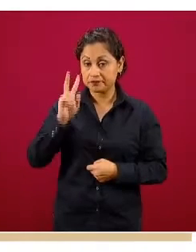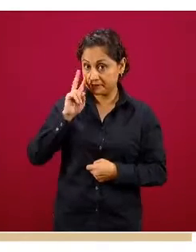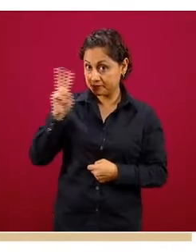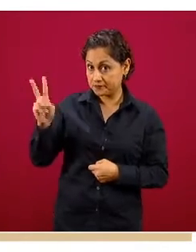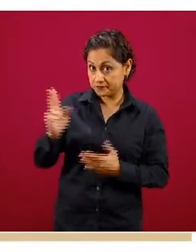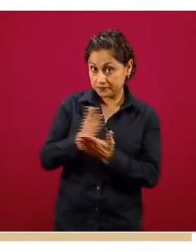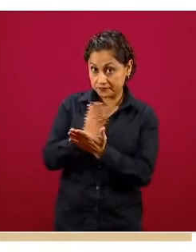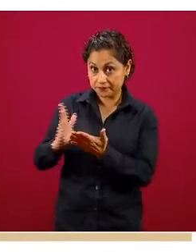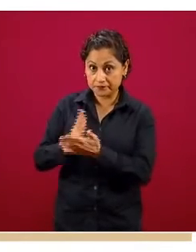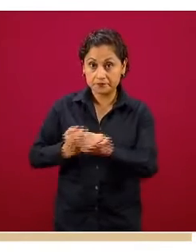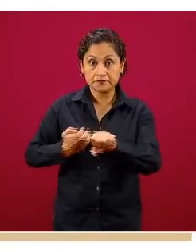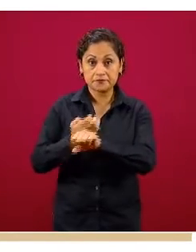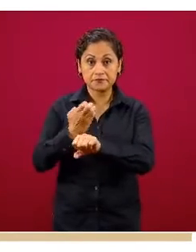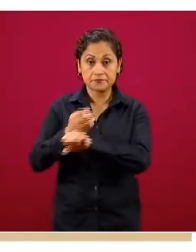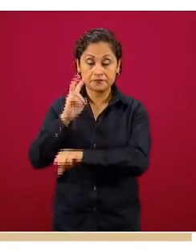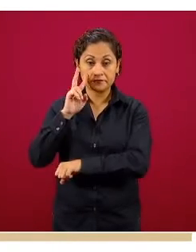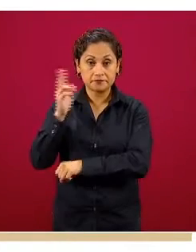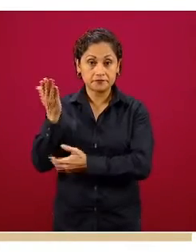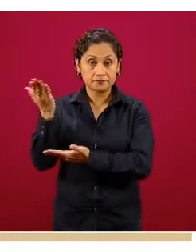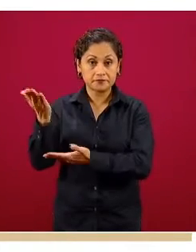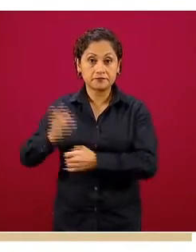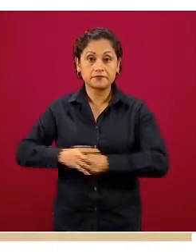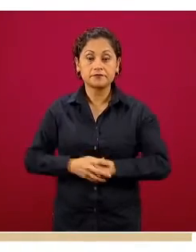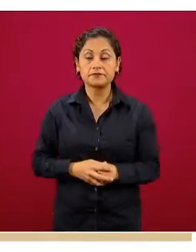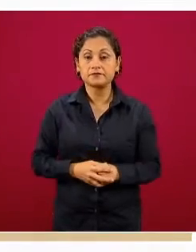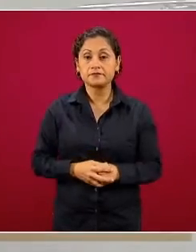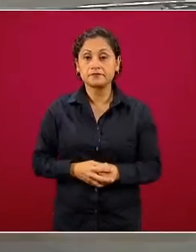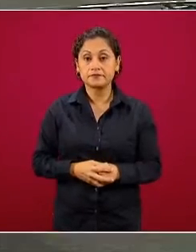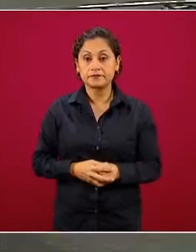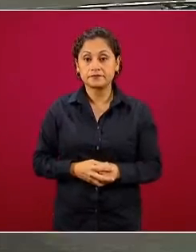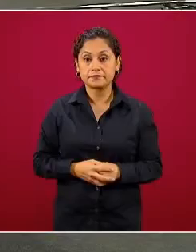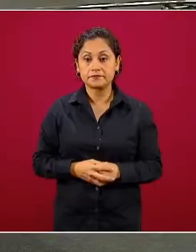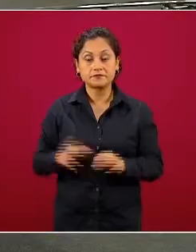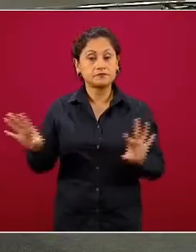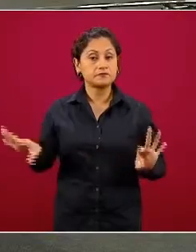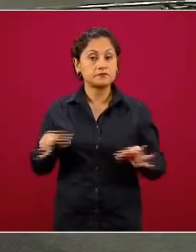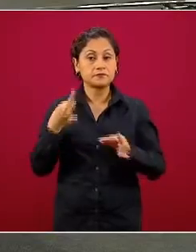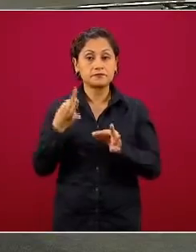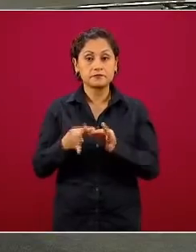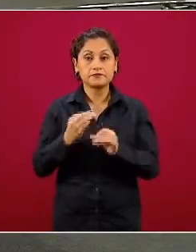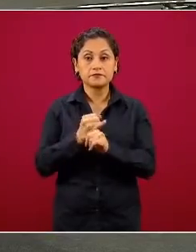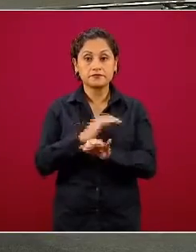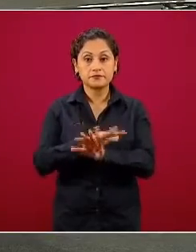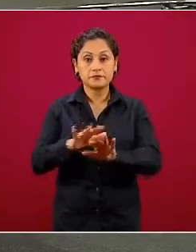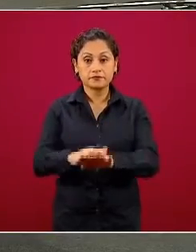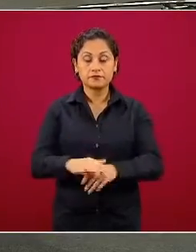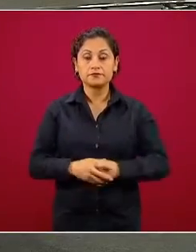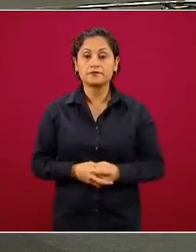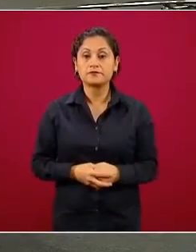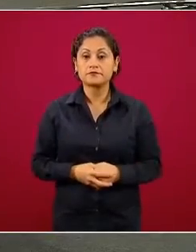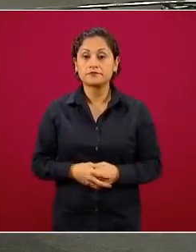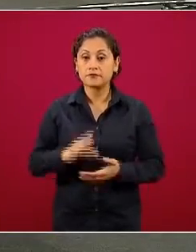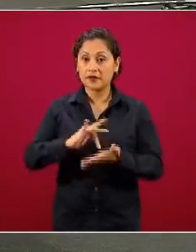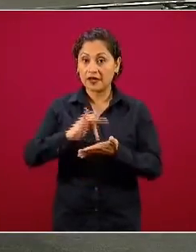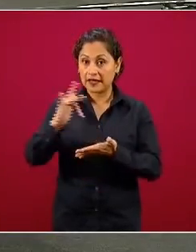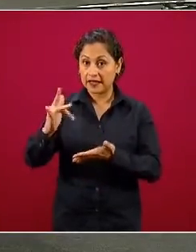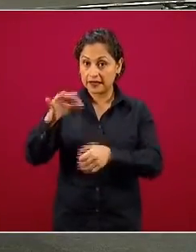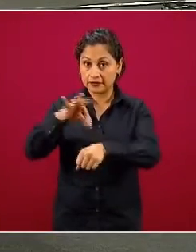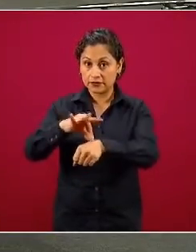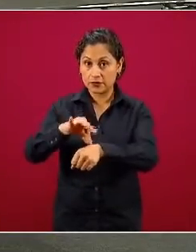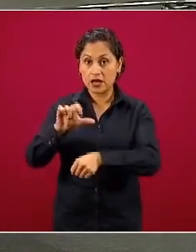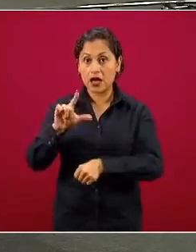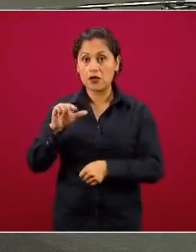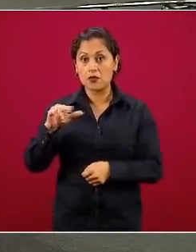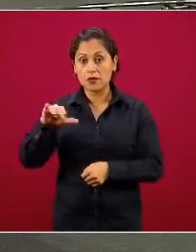la ocupación por cada una de las entidades federativas. Sería la actualización para esta noche. Muchas gracias, doctora Aromía. Le